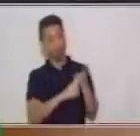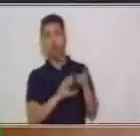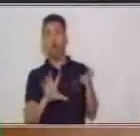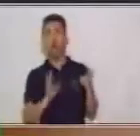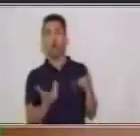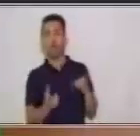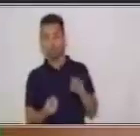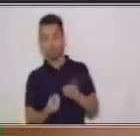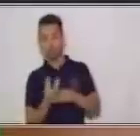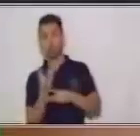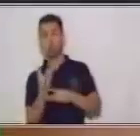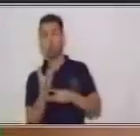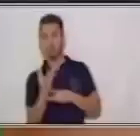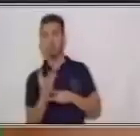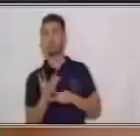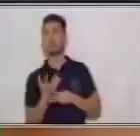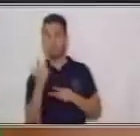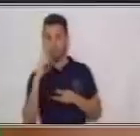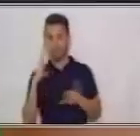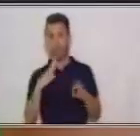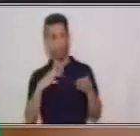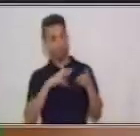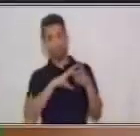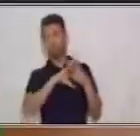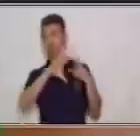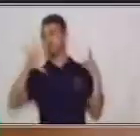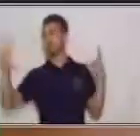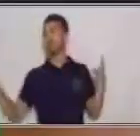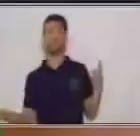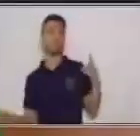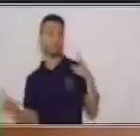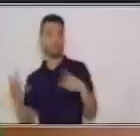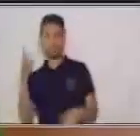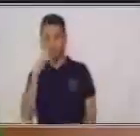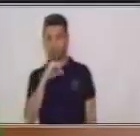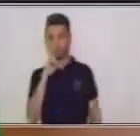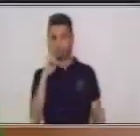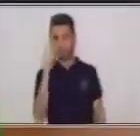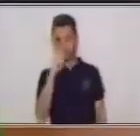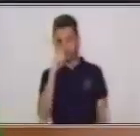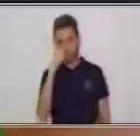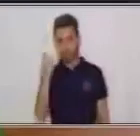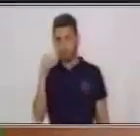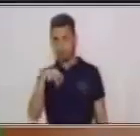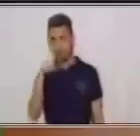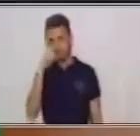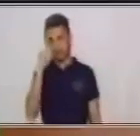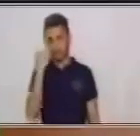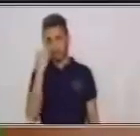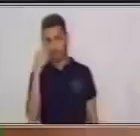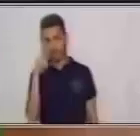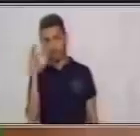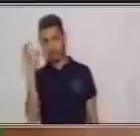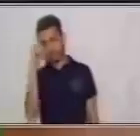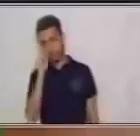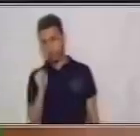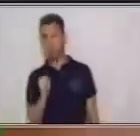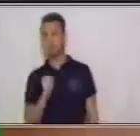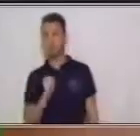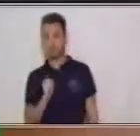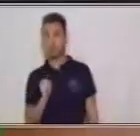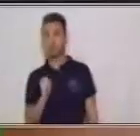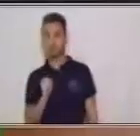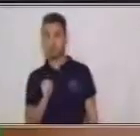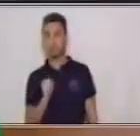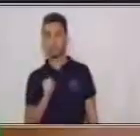todas las clases de sustantivos que tenemos. Entonces no solamente tenemos sustantivos comunes y sustantivos propios, y no